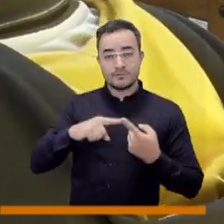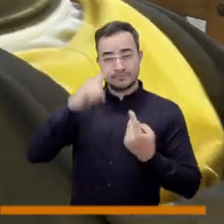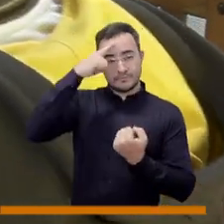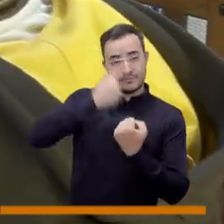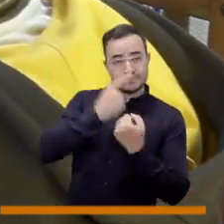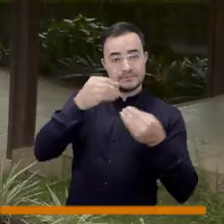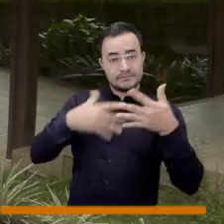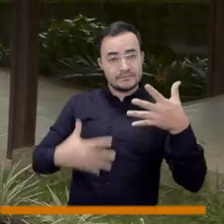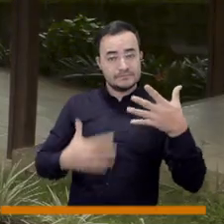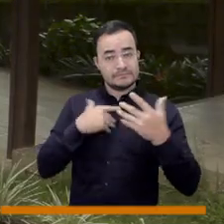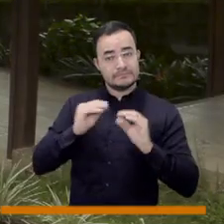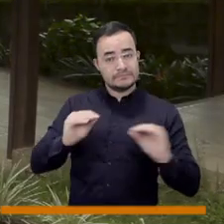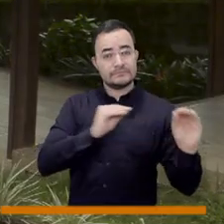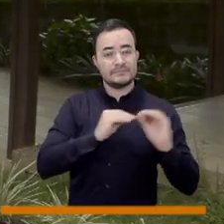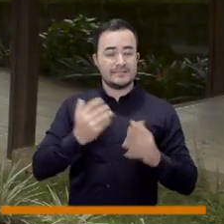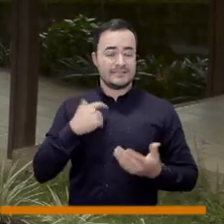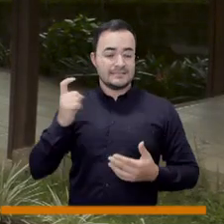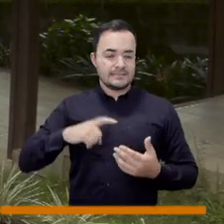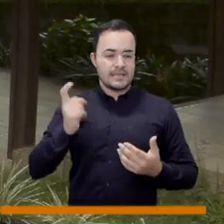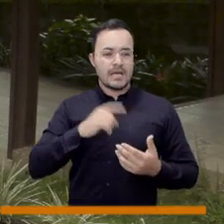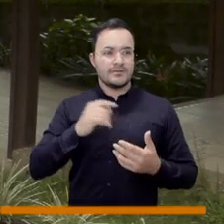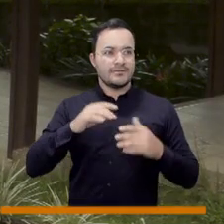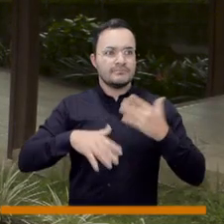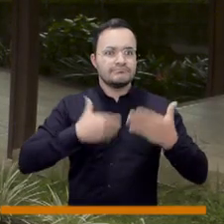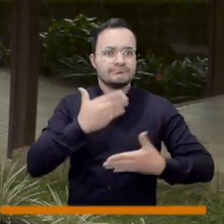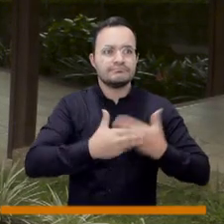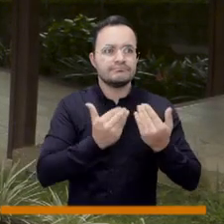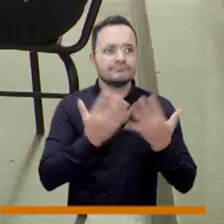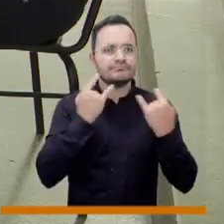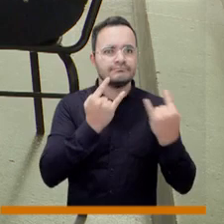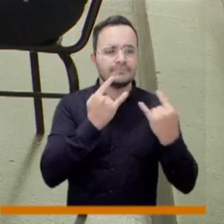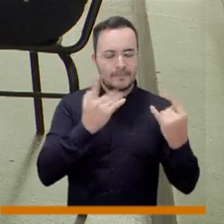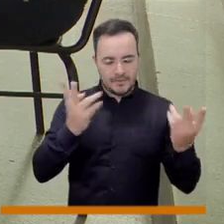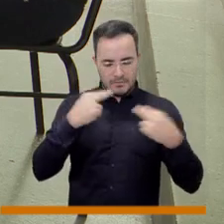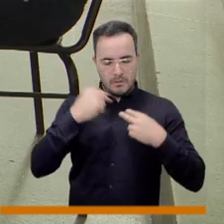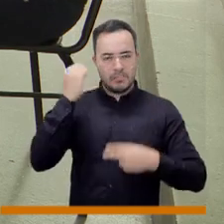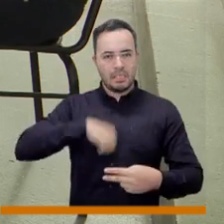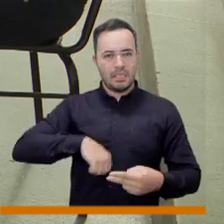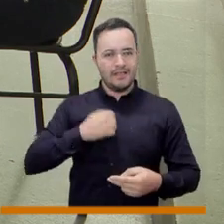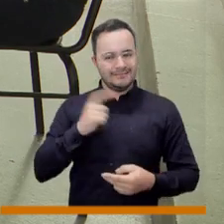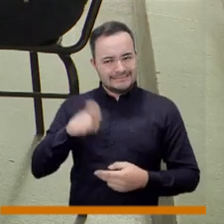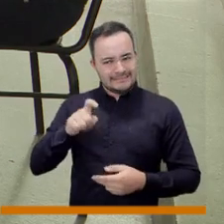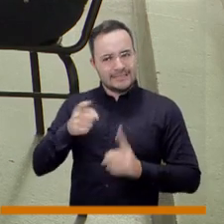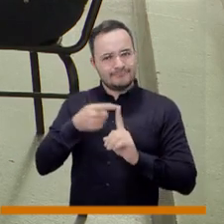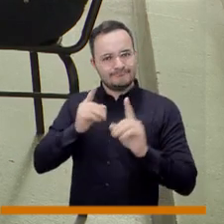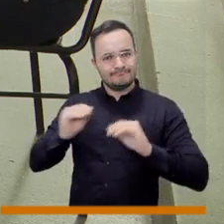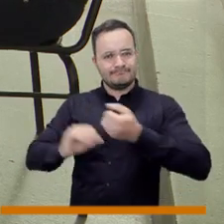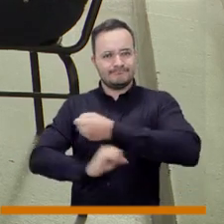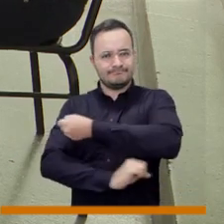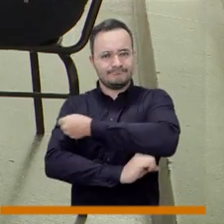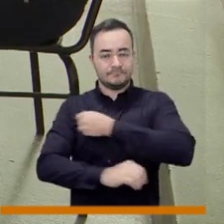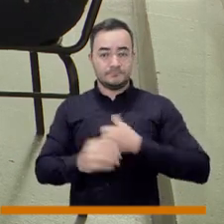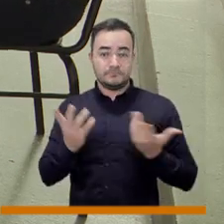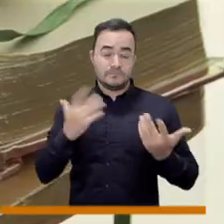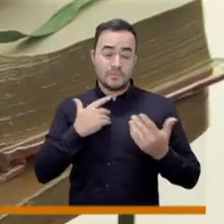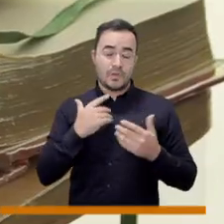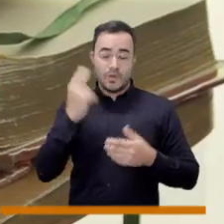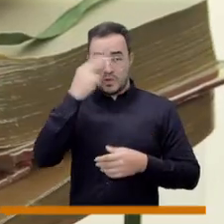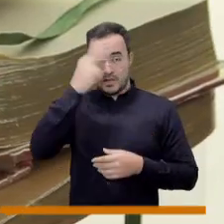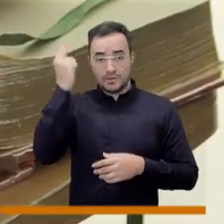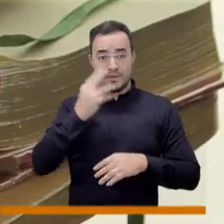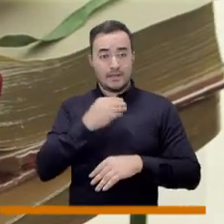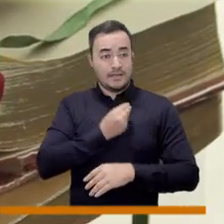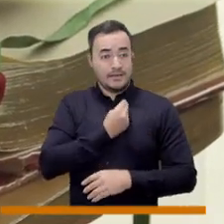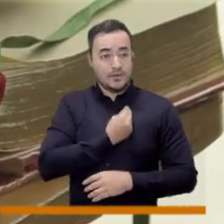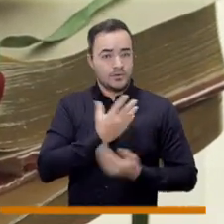vez a la persona como tal, a sus anhelos, a sus aspiraciones. Y la educación debe de empezar, a lo menos la católica, a